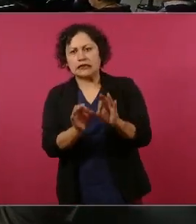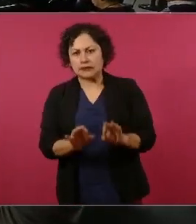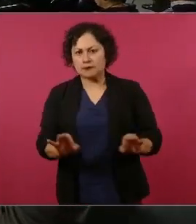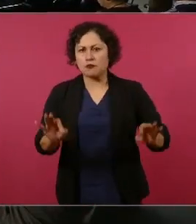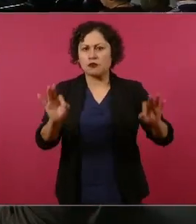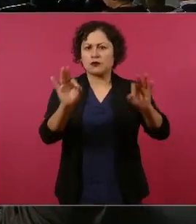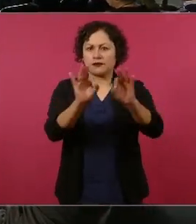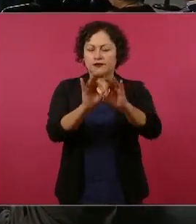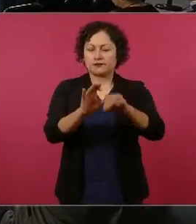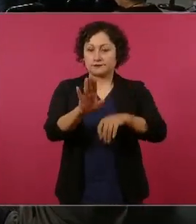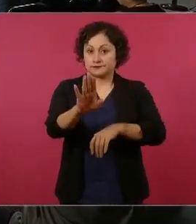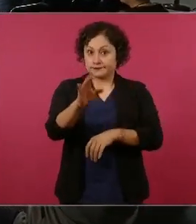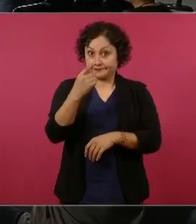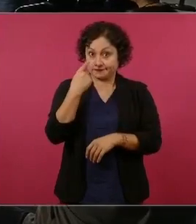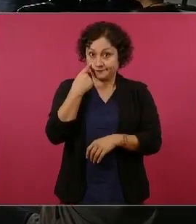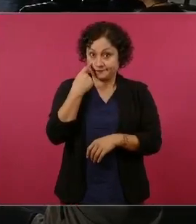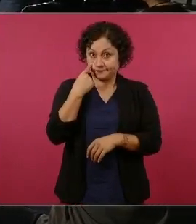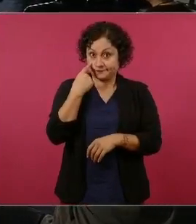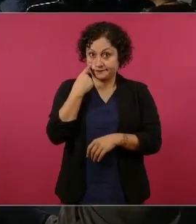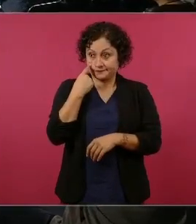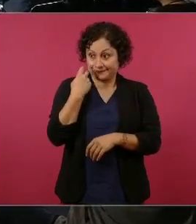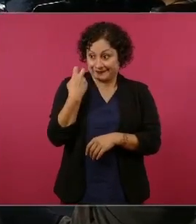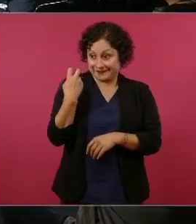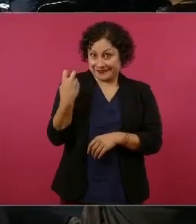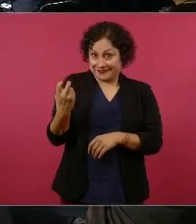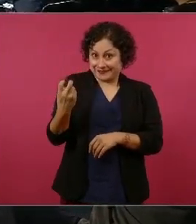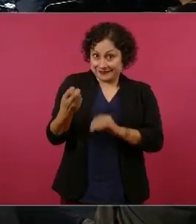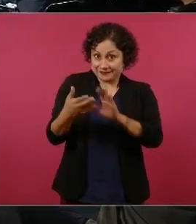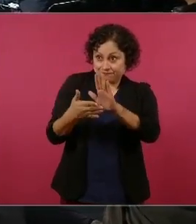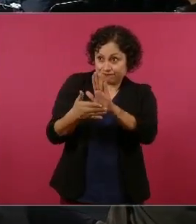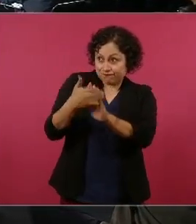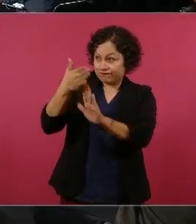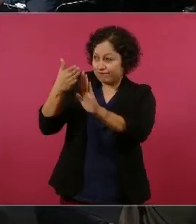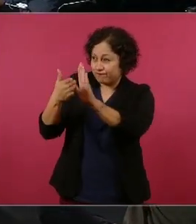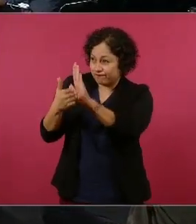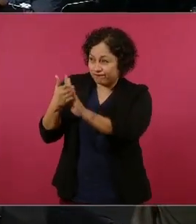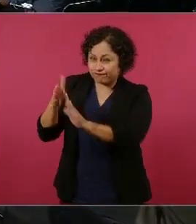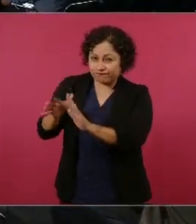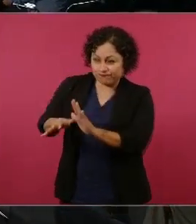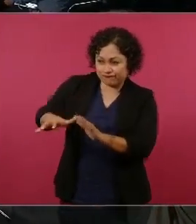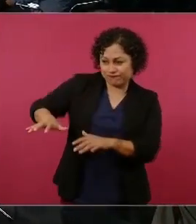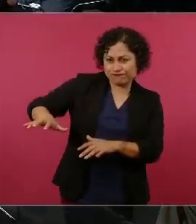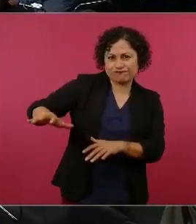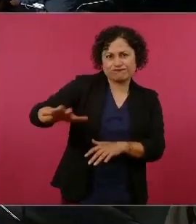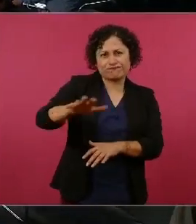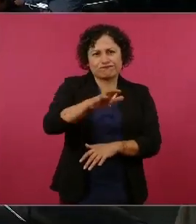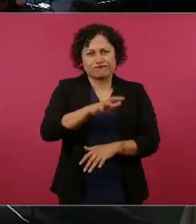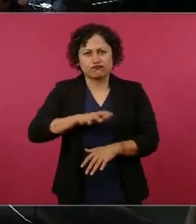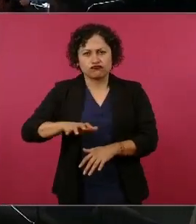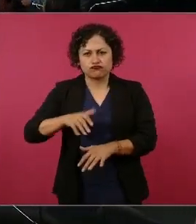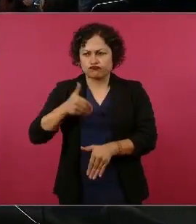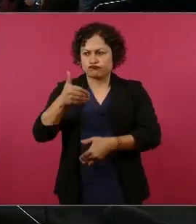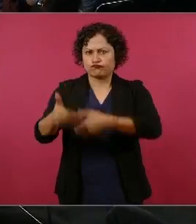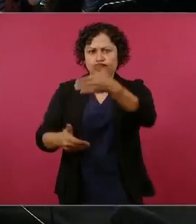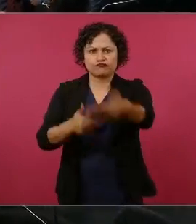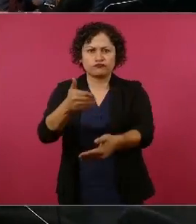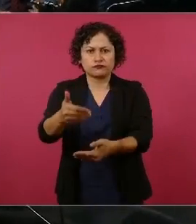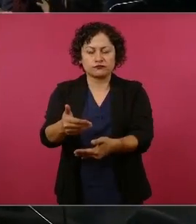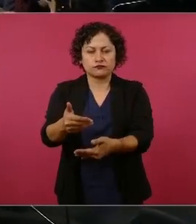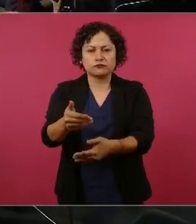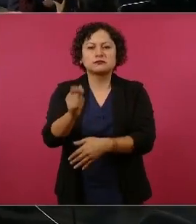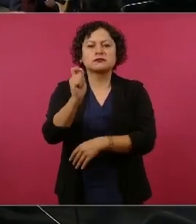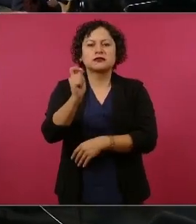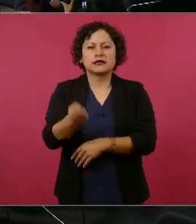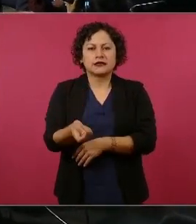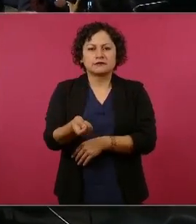Este esfuerzo, esta construcción, este desarrollo, no se está haciendo en